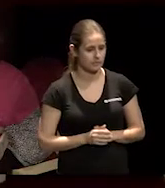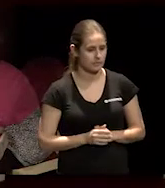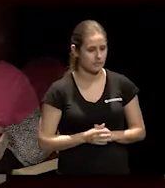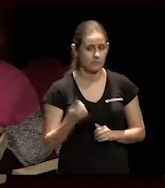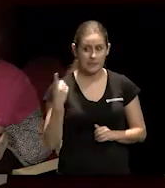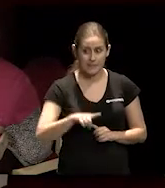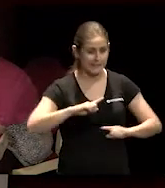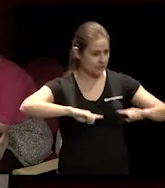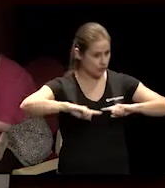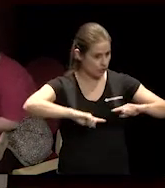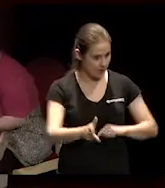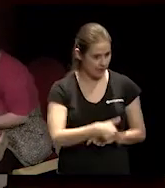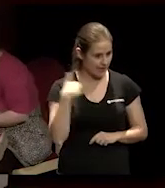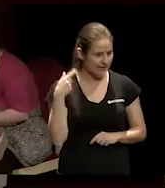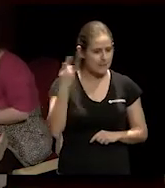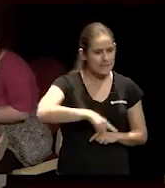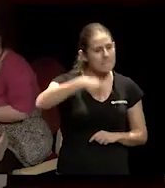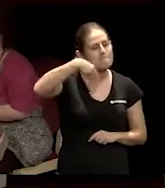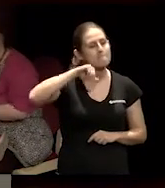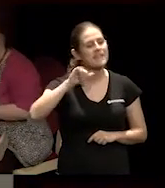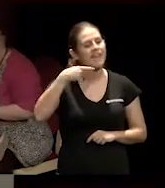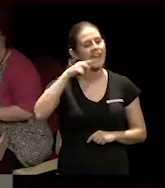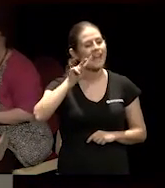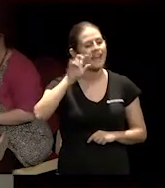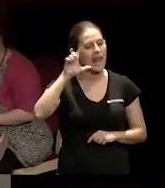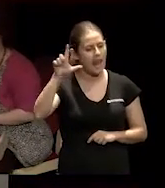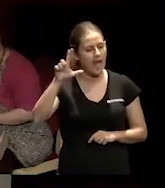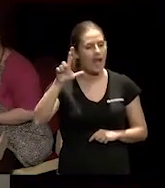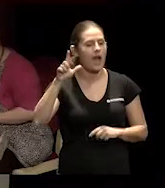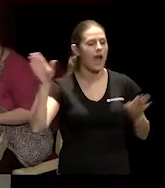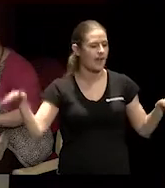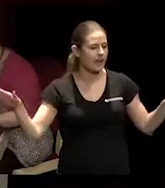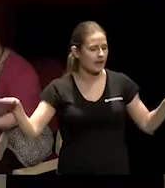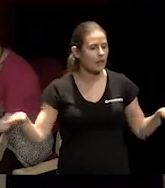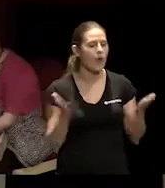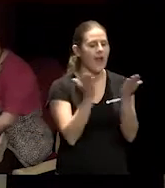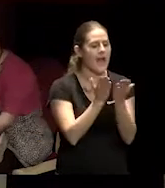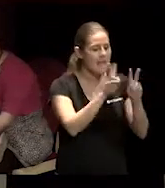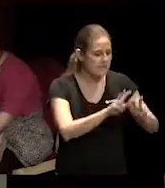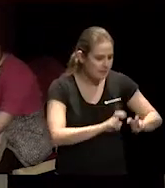del CAU y también Miguel Ángel Tidor como investigador y pedagogo de la escuela. Por favor, cuando queráis.